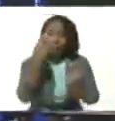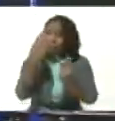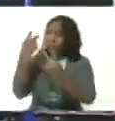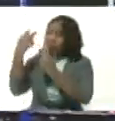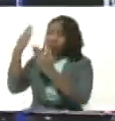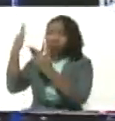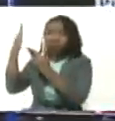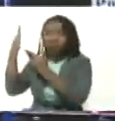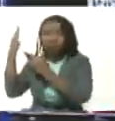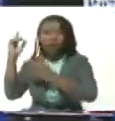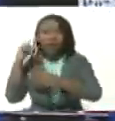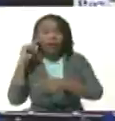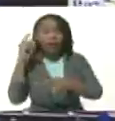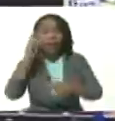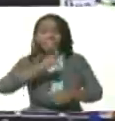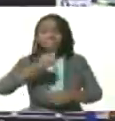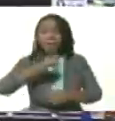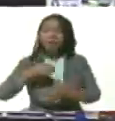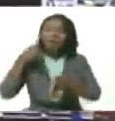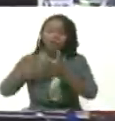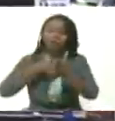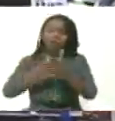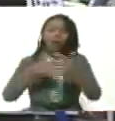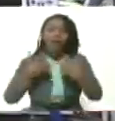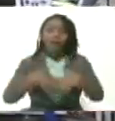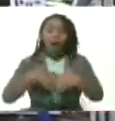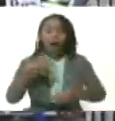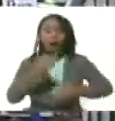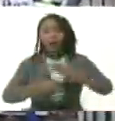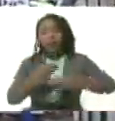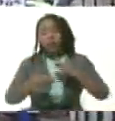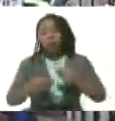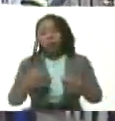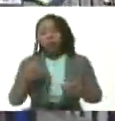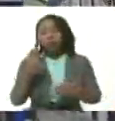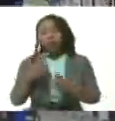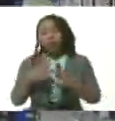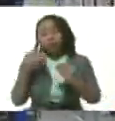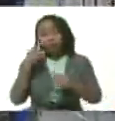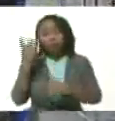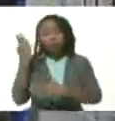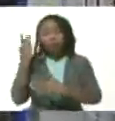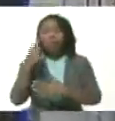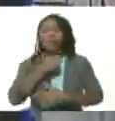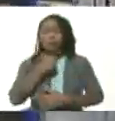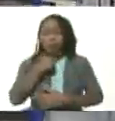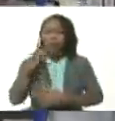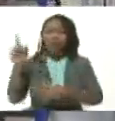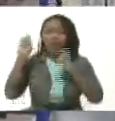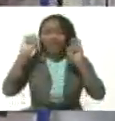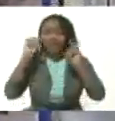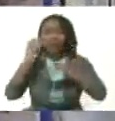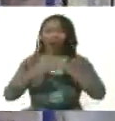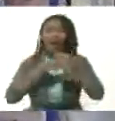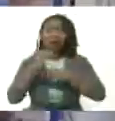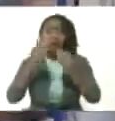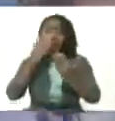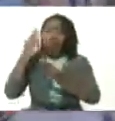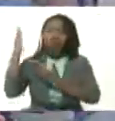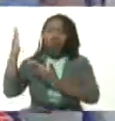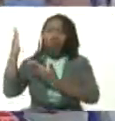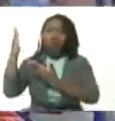de la persistencia del empresariado concertado con los órganos rectores. Me gusta ese concepto que acabas de decir, bueno,